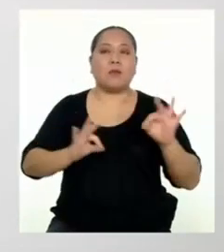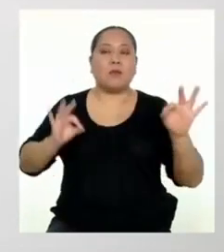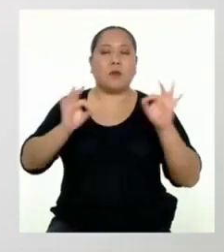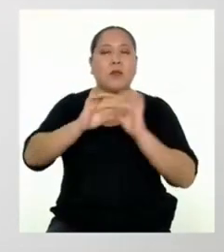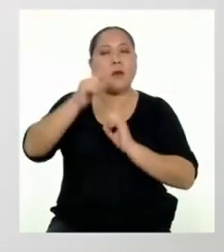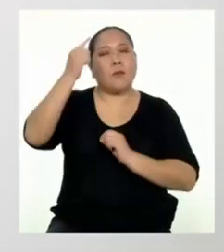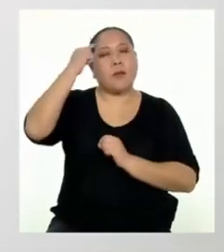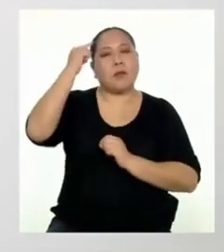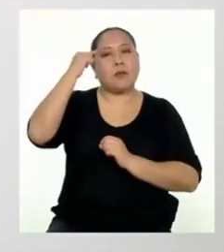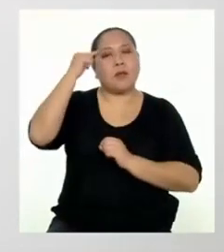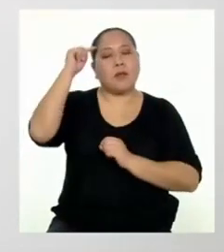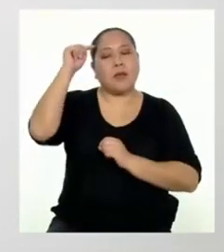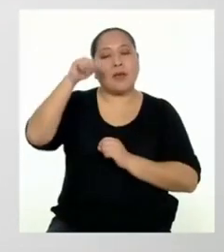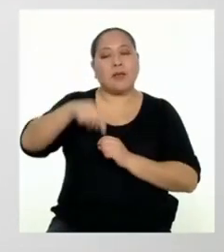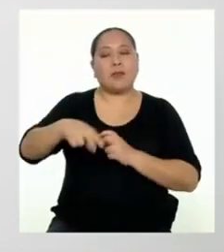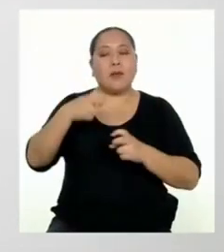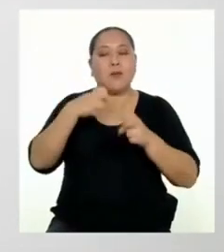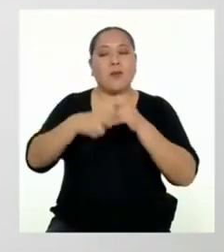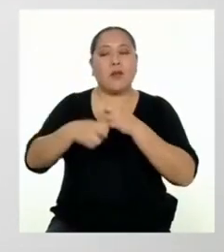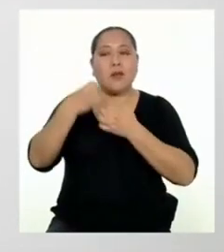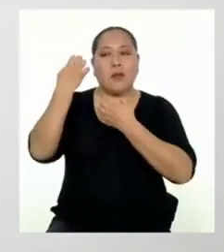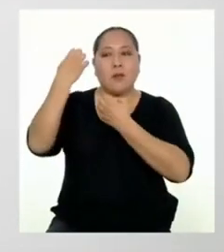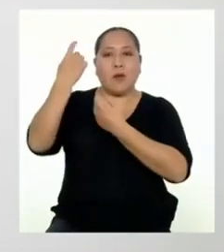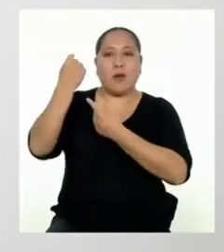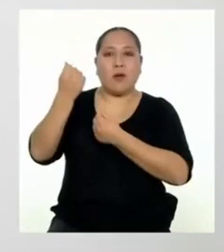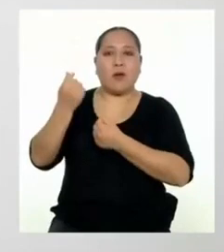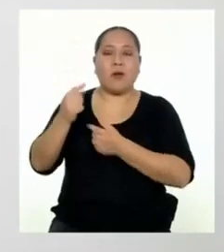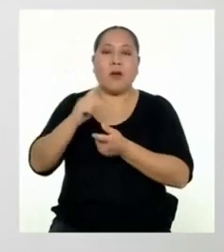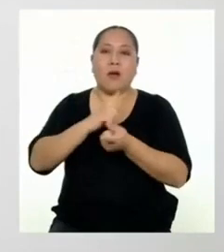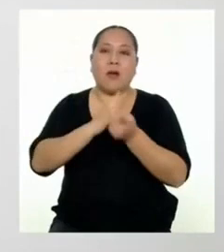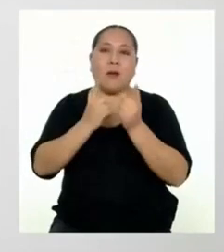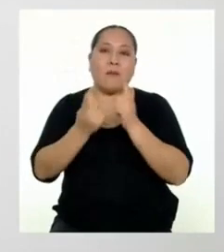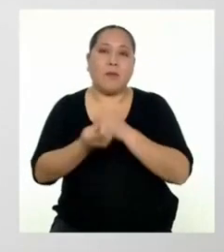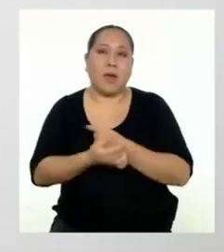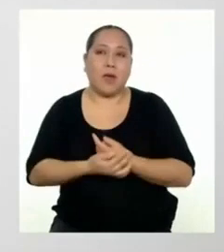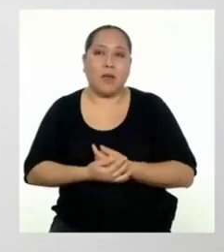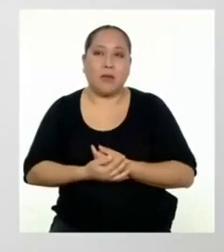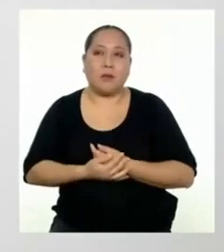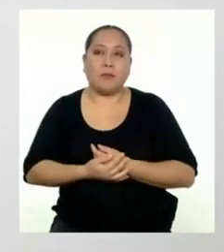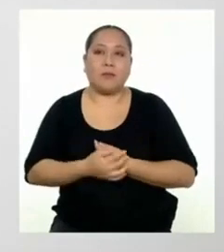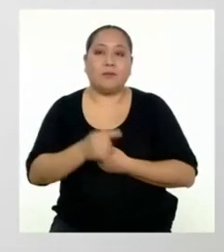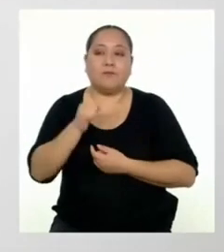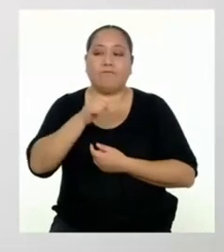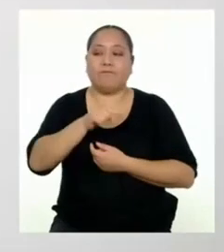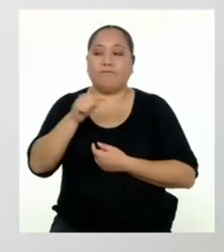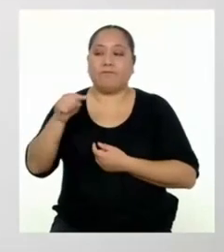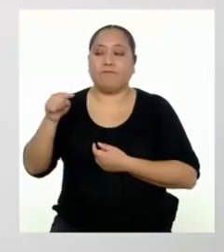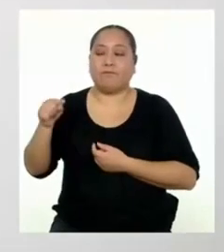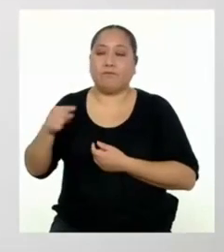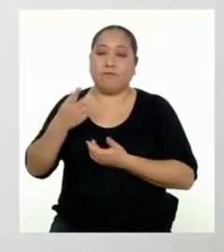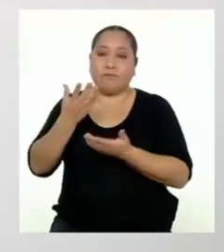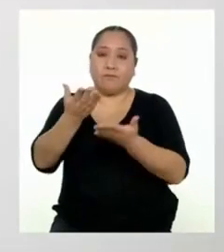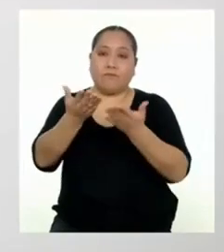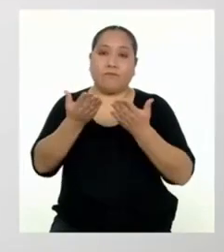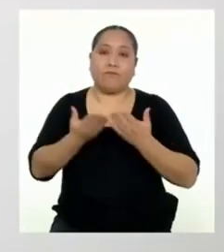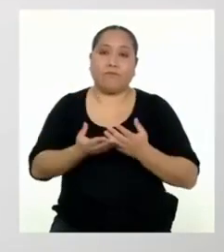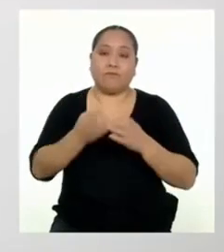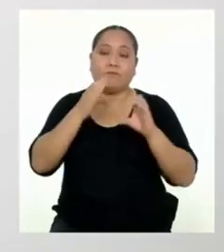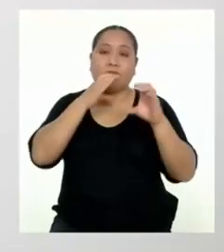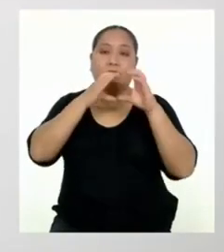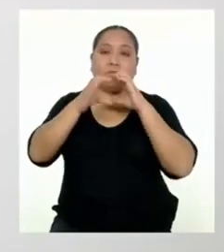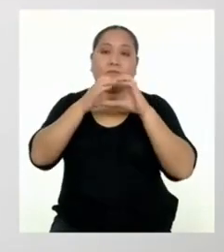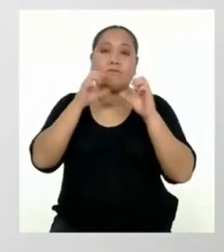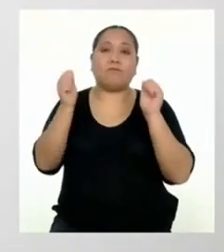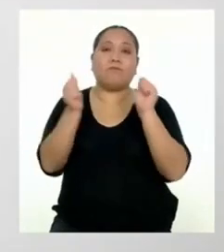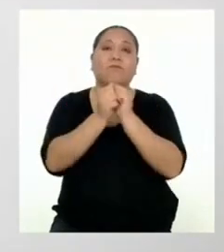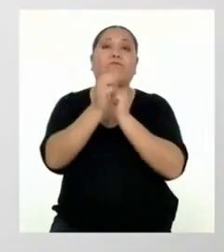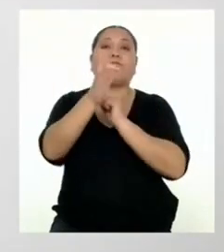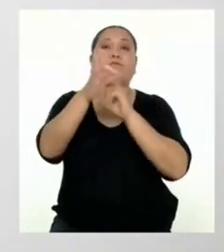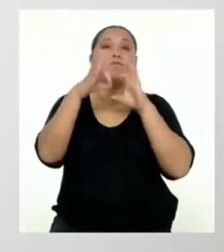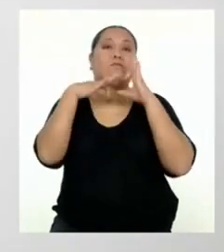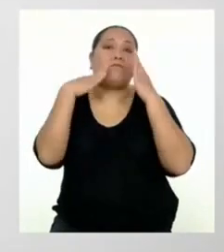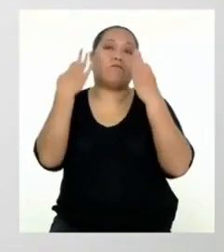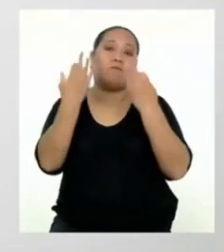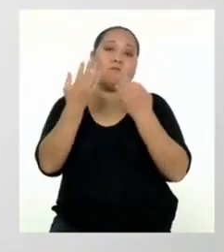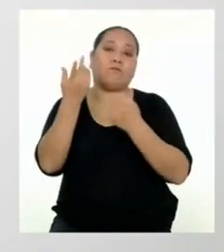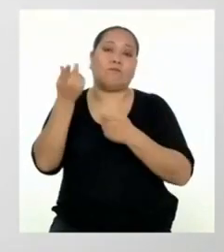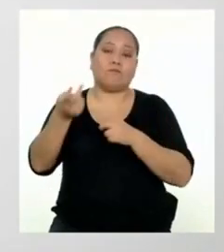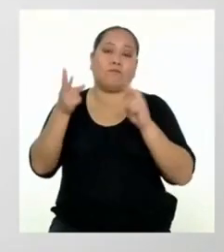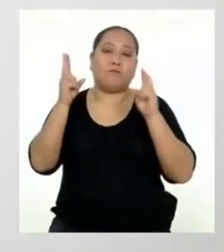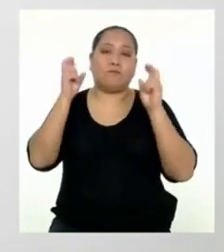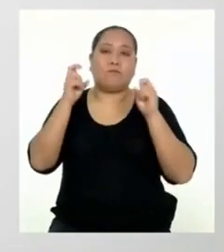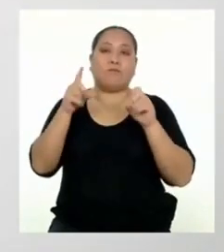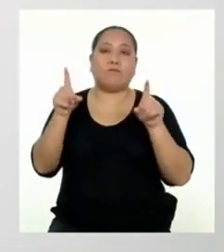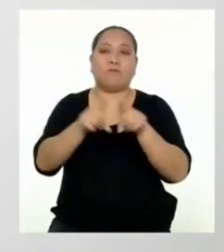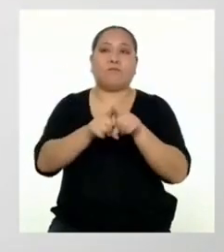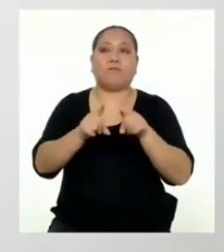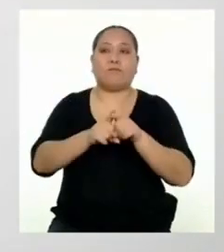tener conciencia de que la situación económica del país ha cambiado. Las y los invito a dialogar con sus familias al respecto.